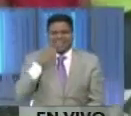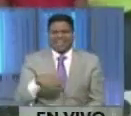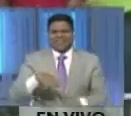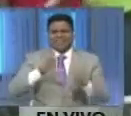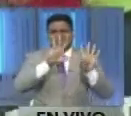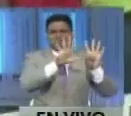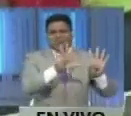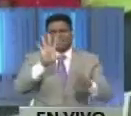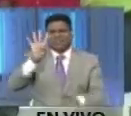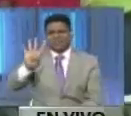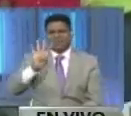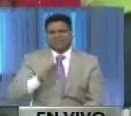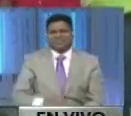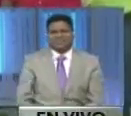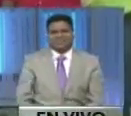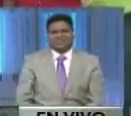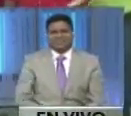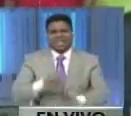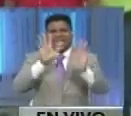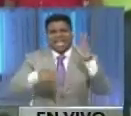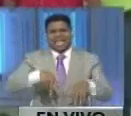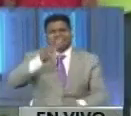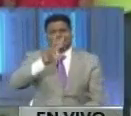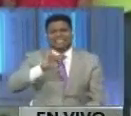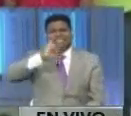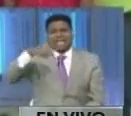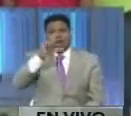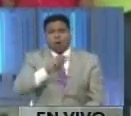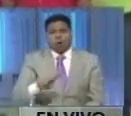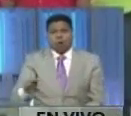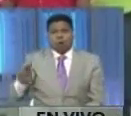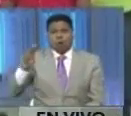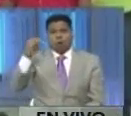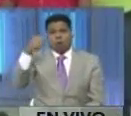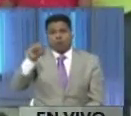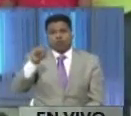94, 13 de junio del 94.